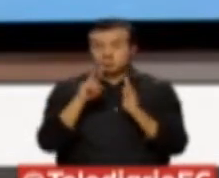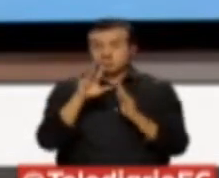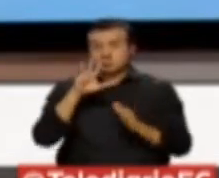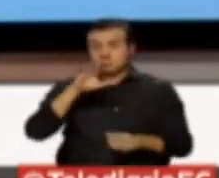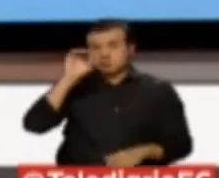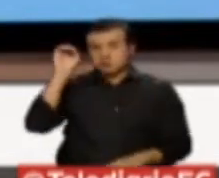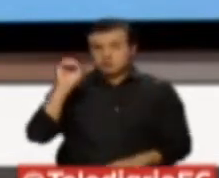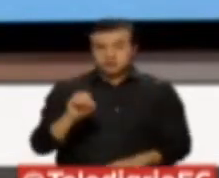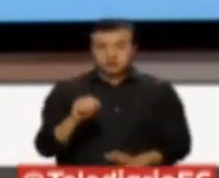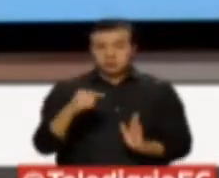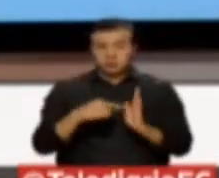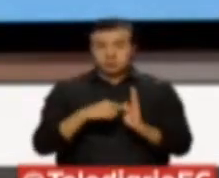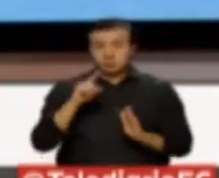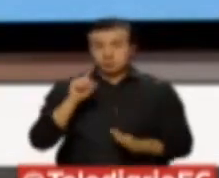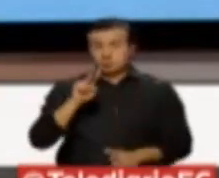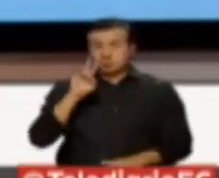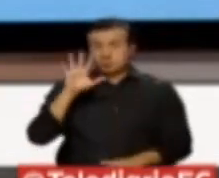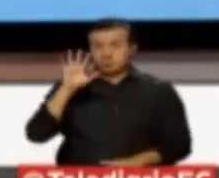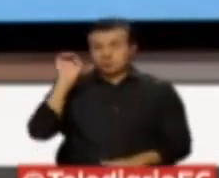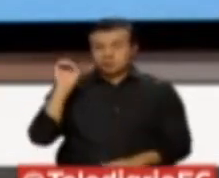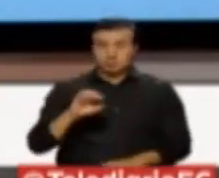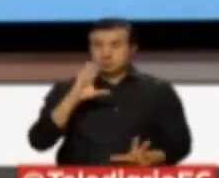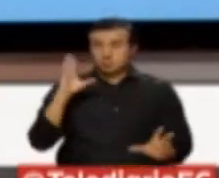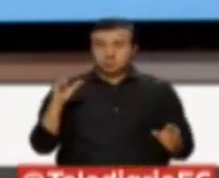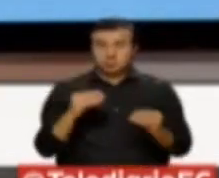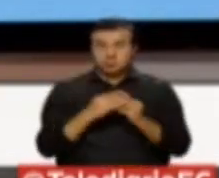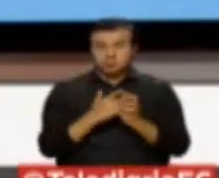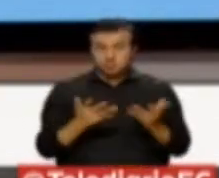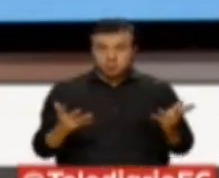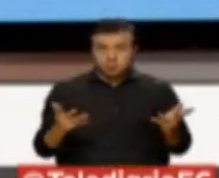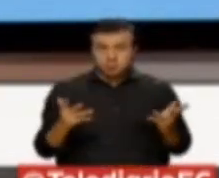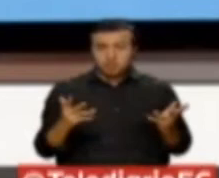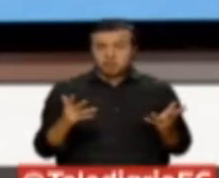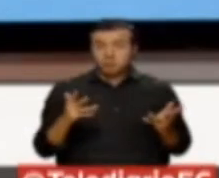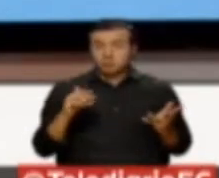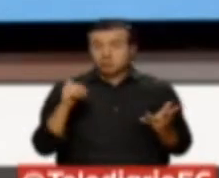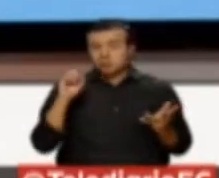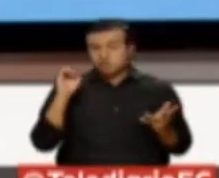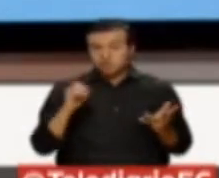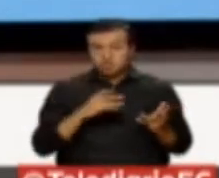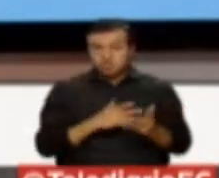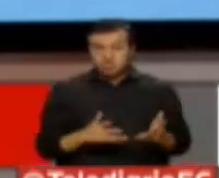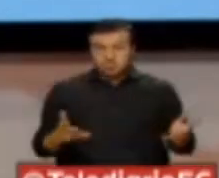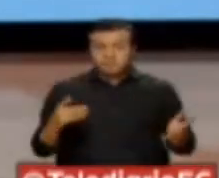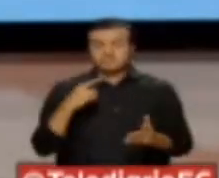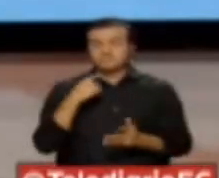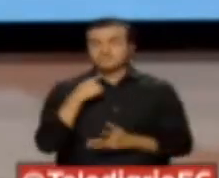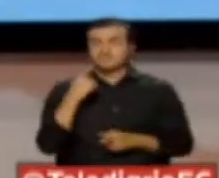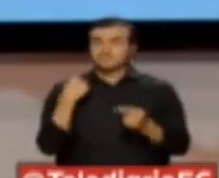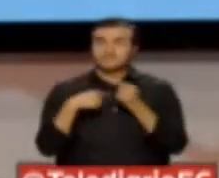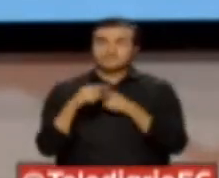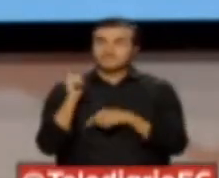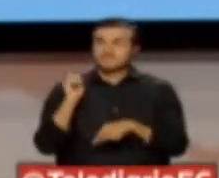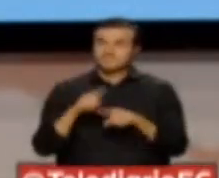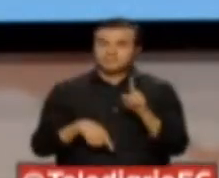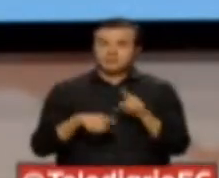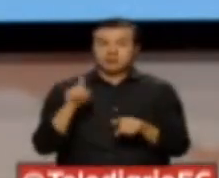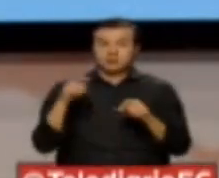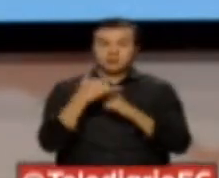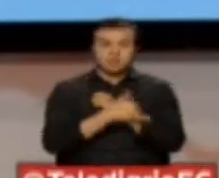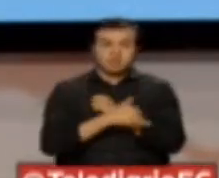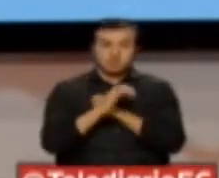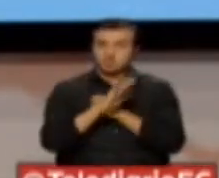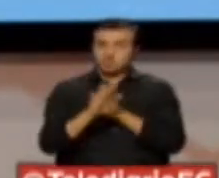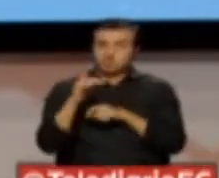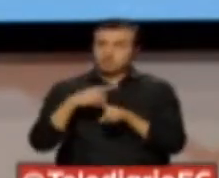25 por ciento al aluminio el 10 por ciento al acero nos vuelve poco competitivo cuando hay ciertos países que